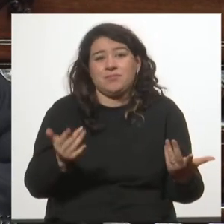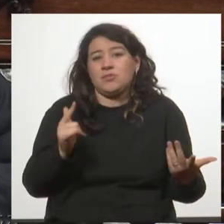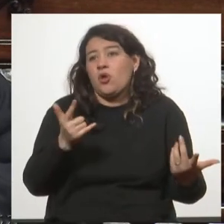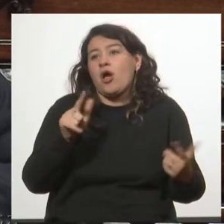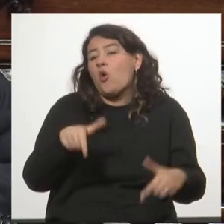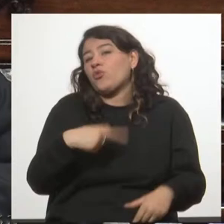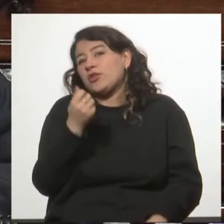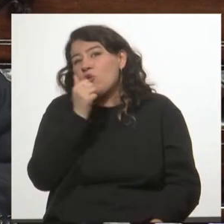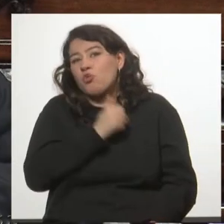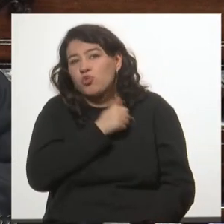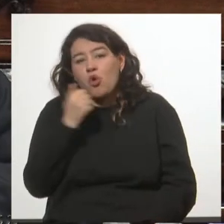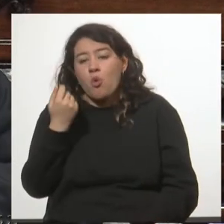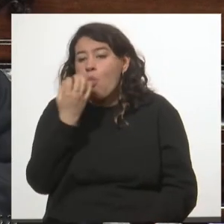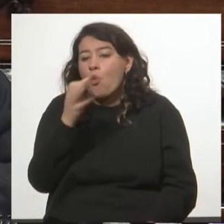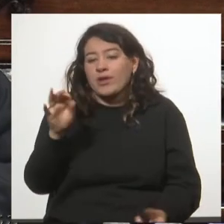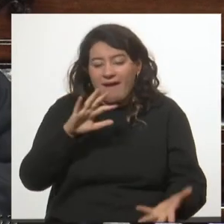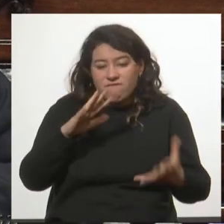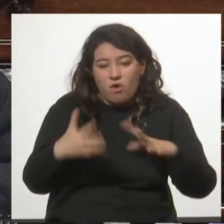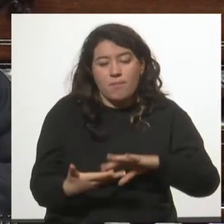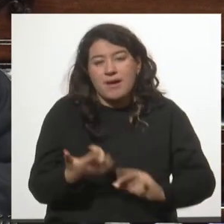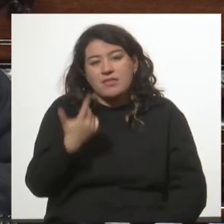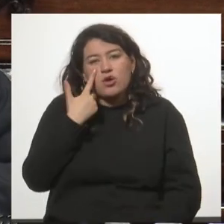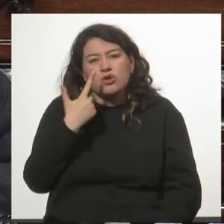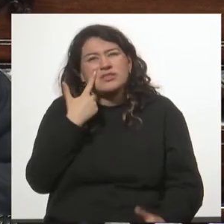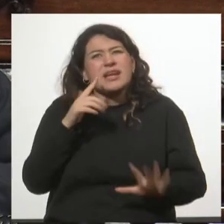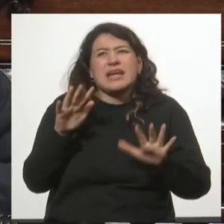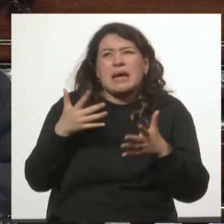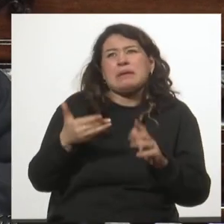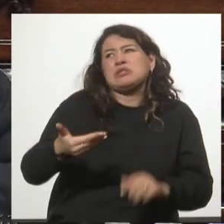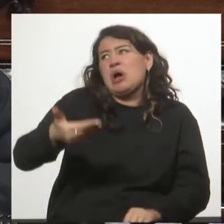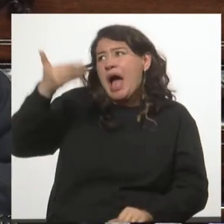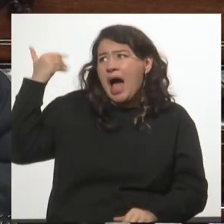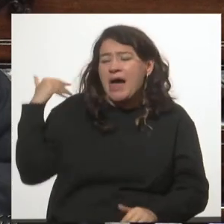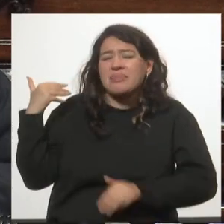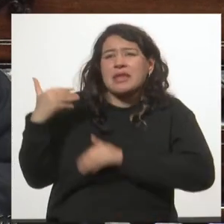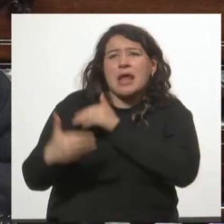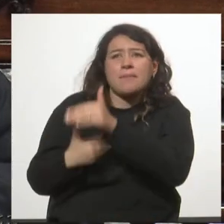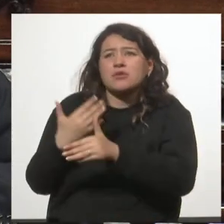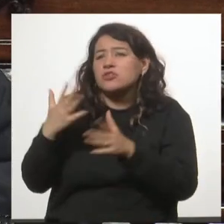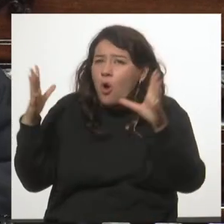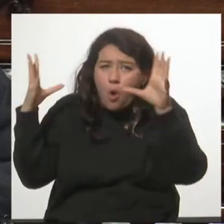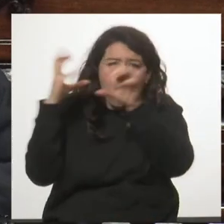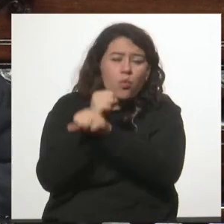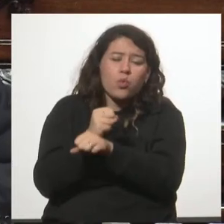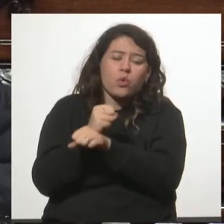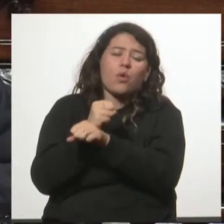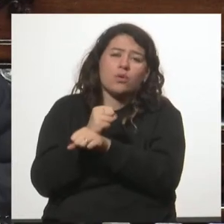porque la única forma de conocer lo que pasó en ese proceso oscuro